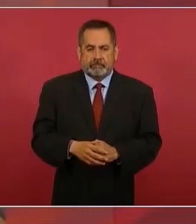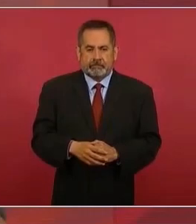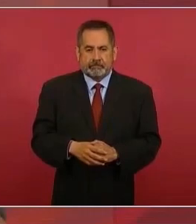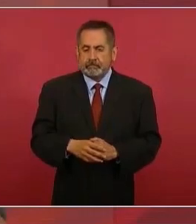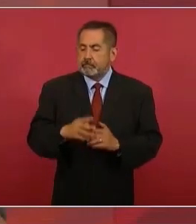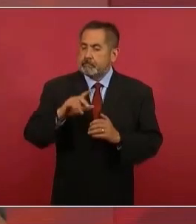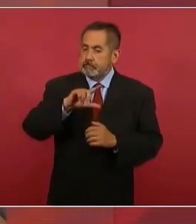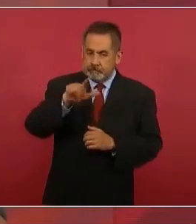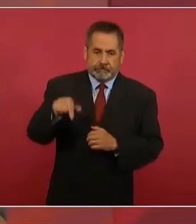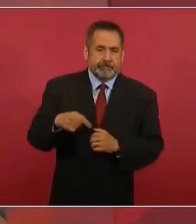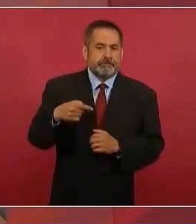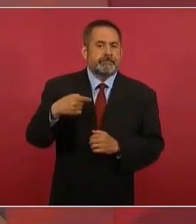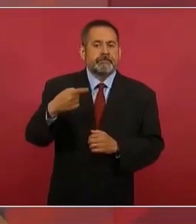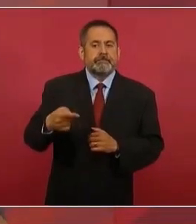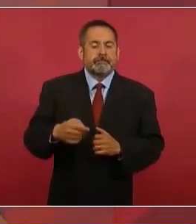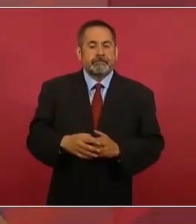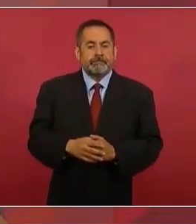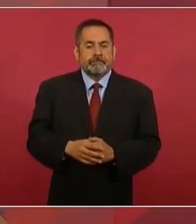Luego,